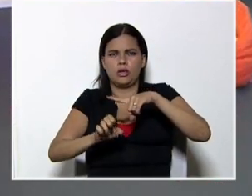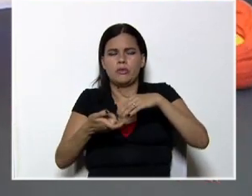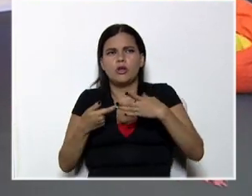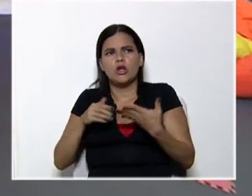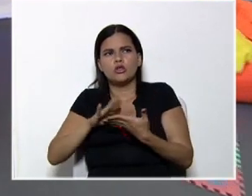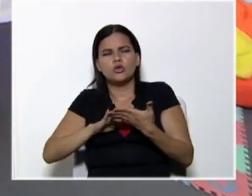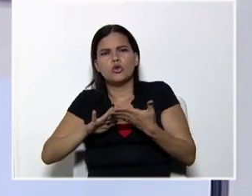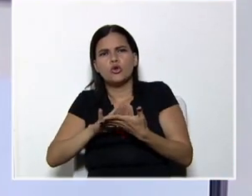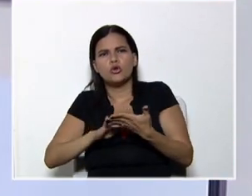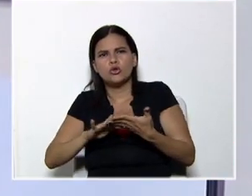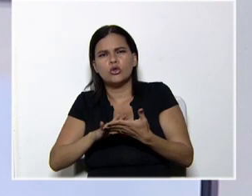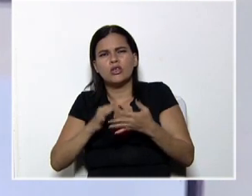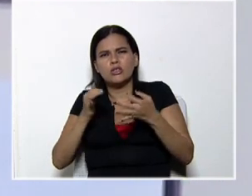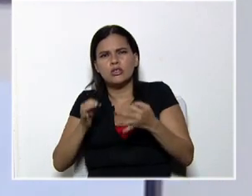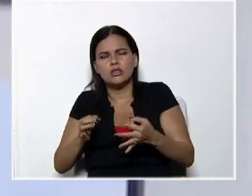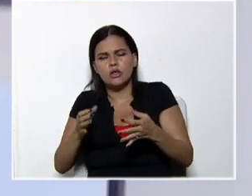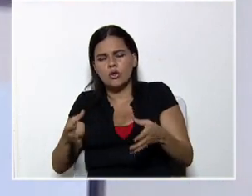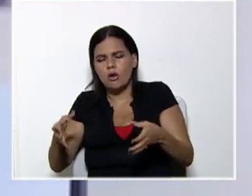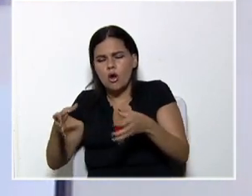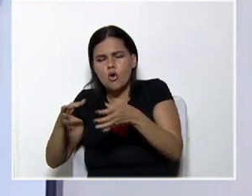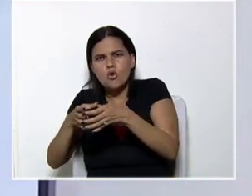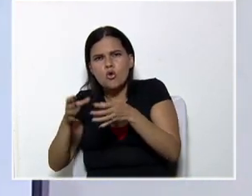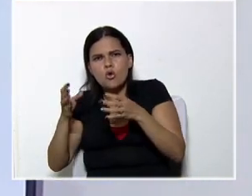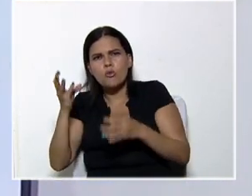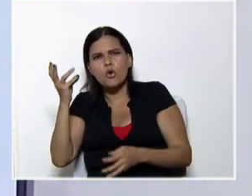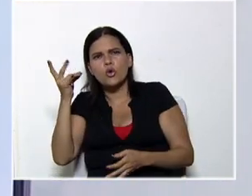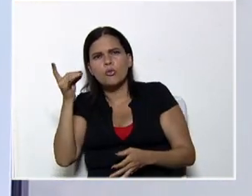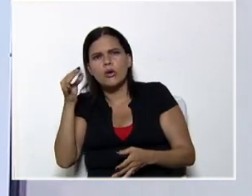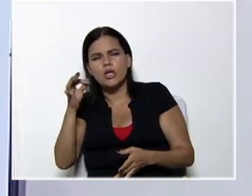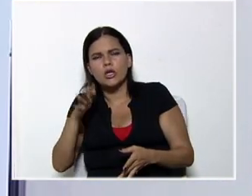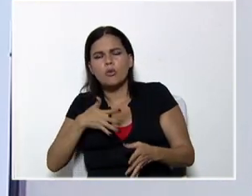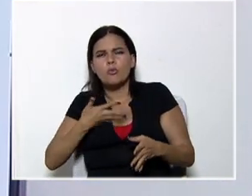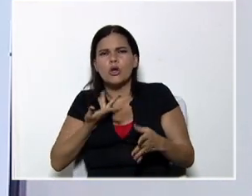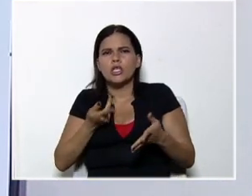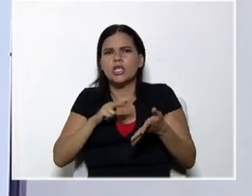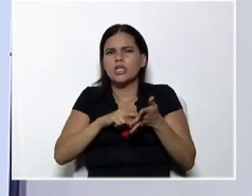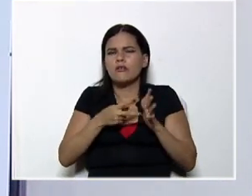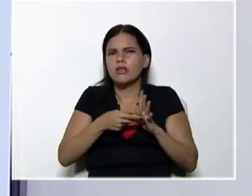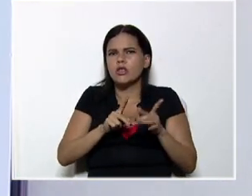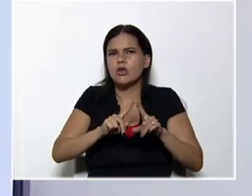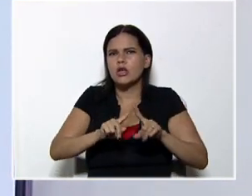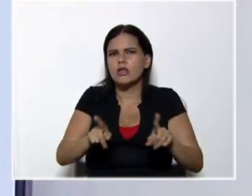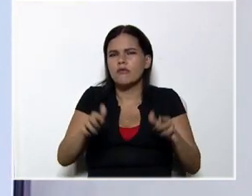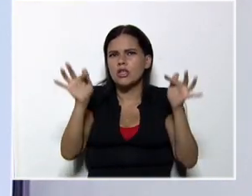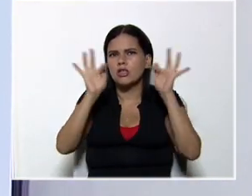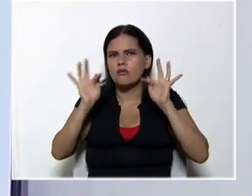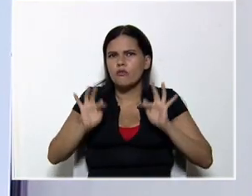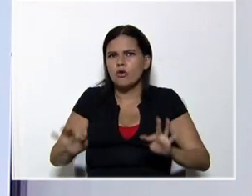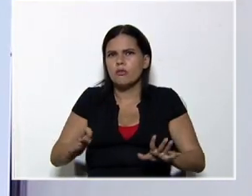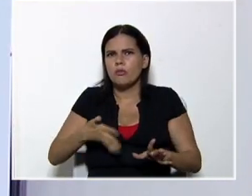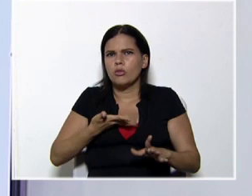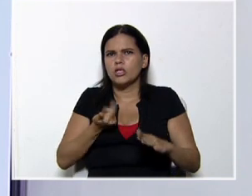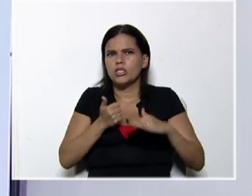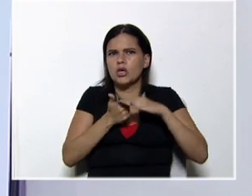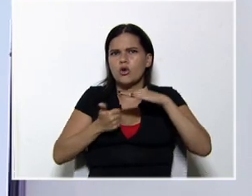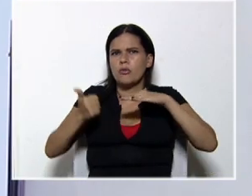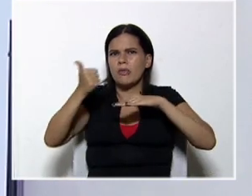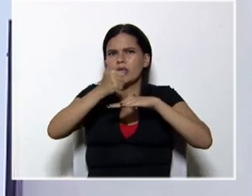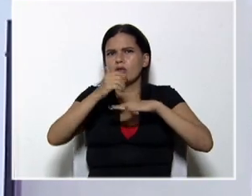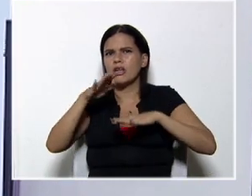dar un conjunto numérico. Puede estar definido de varias maneras, ya sea con los mayores